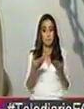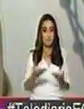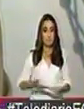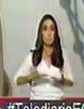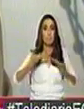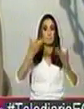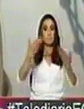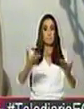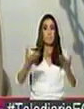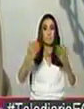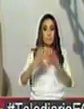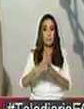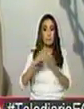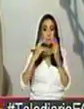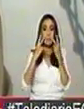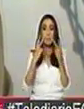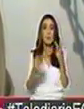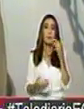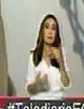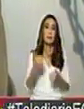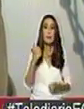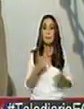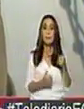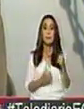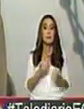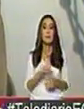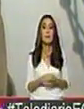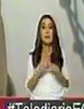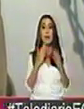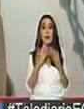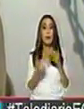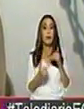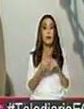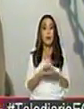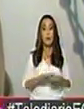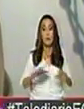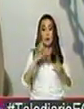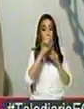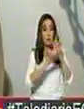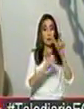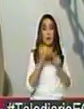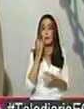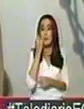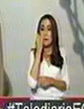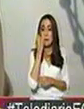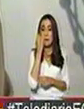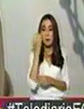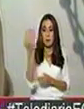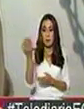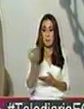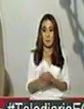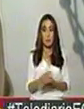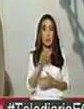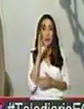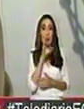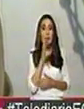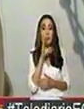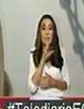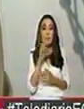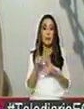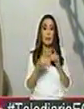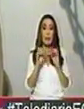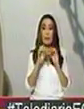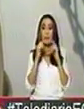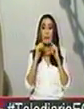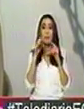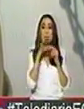viviendas dignas, porque también que los sectores indígenas, realmente todos los medios hablaban de que por qué lo tienen. seis,